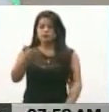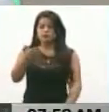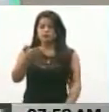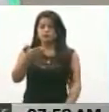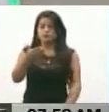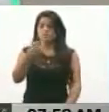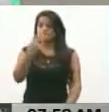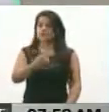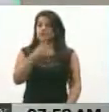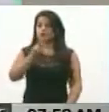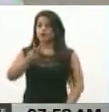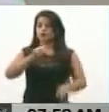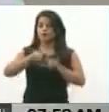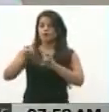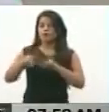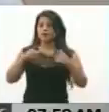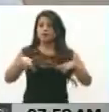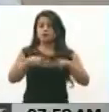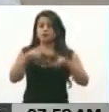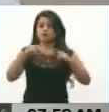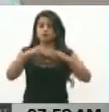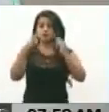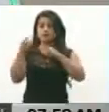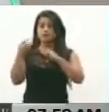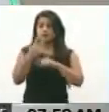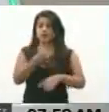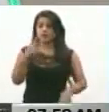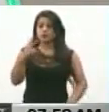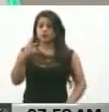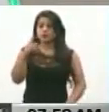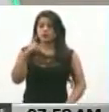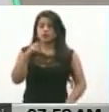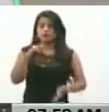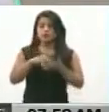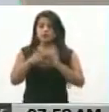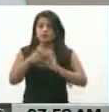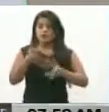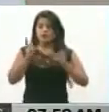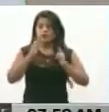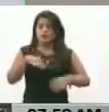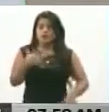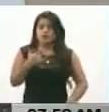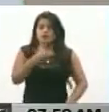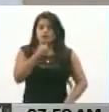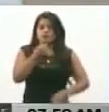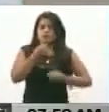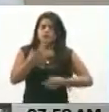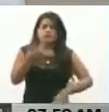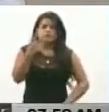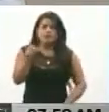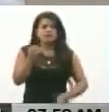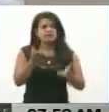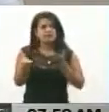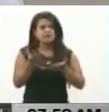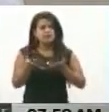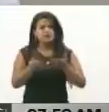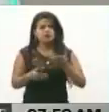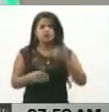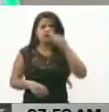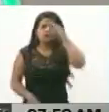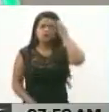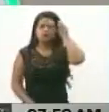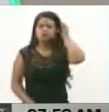con 22 estaciones, esas 22 estaciones nos permiten difundir un total de 20 servicios en formato